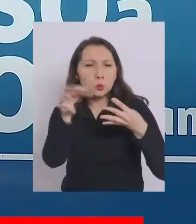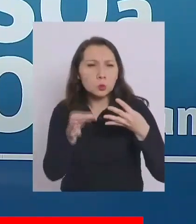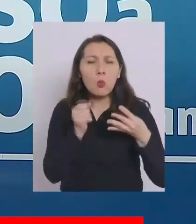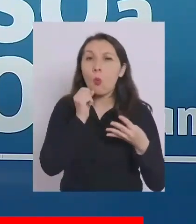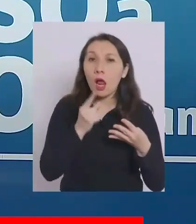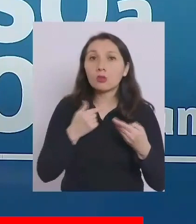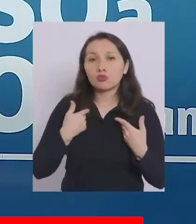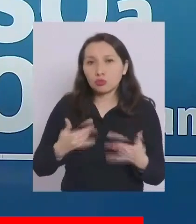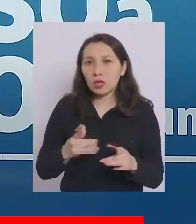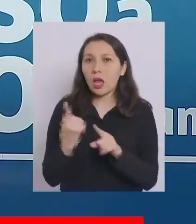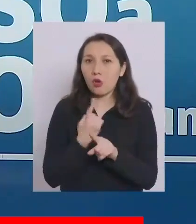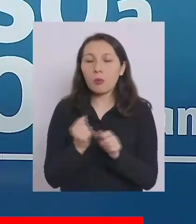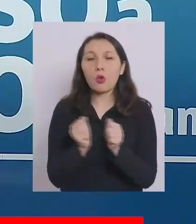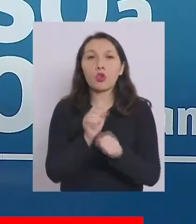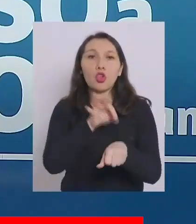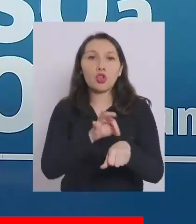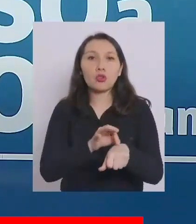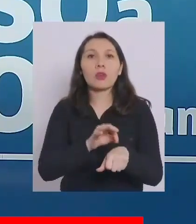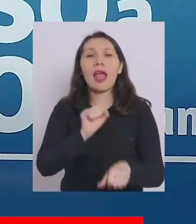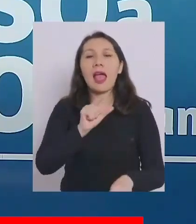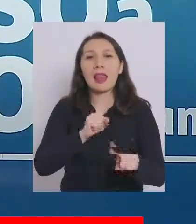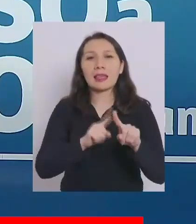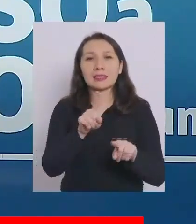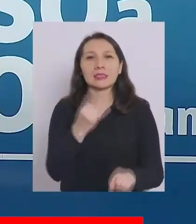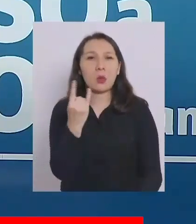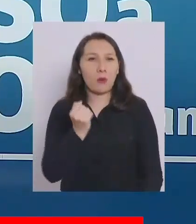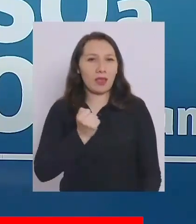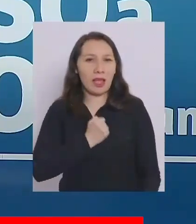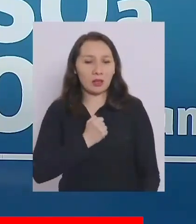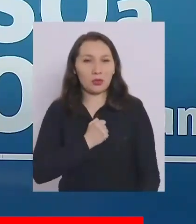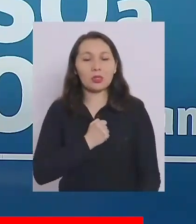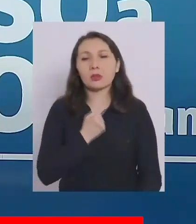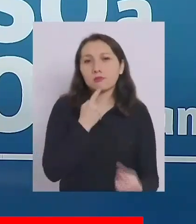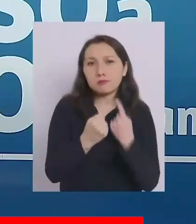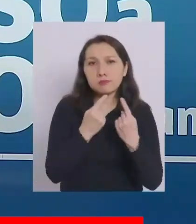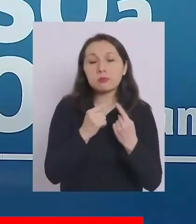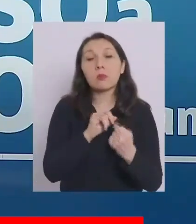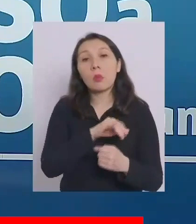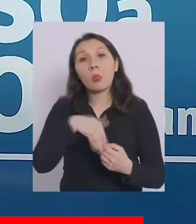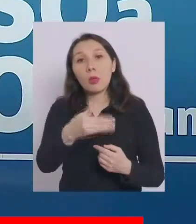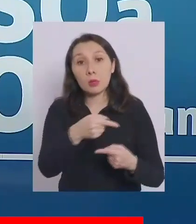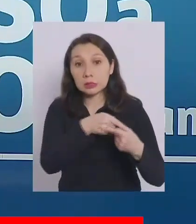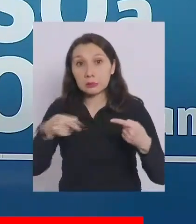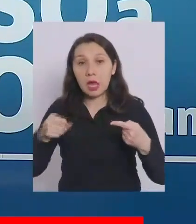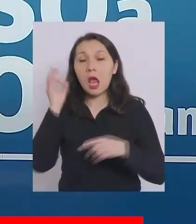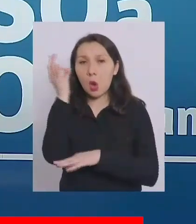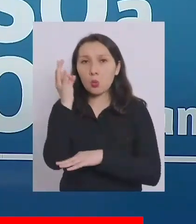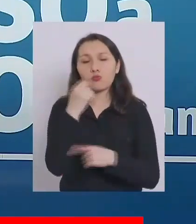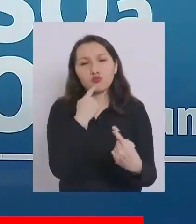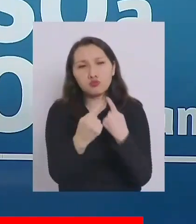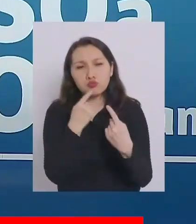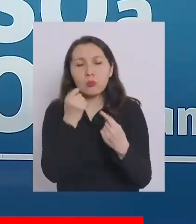yo estaba conversando con el doctor alexis kalergis de la universidad católica quien tiene vamos a tener una reunión esta semana donde